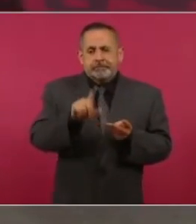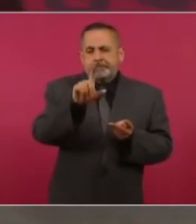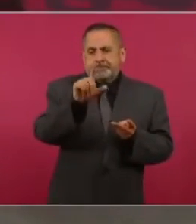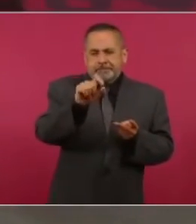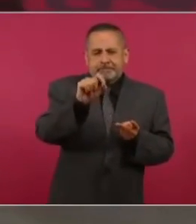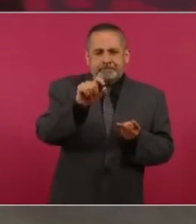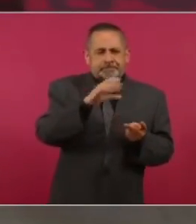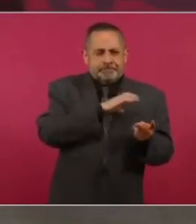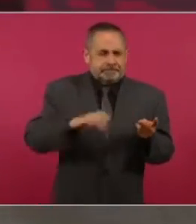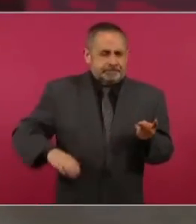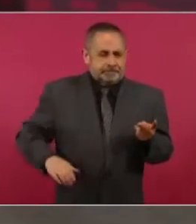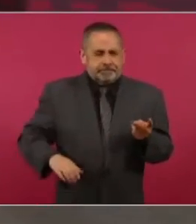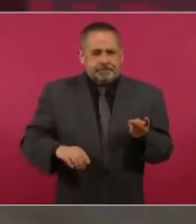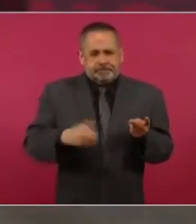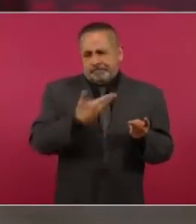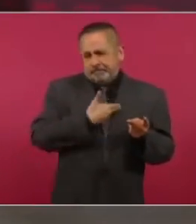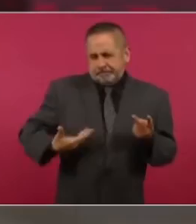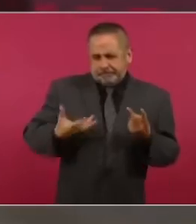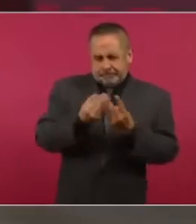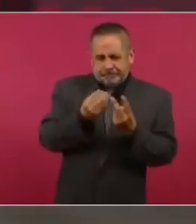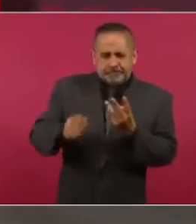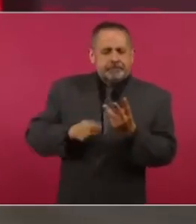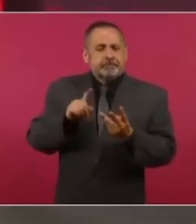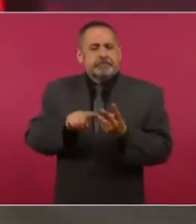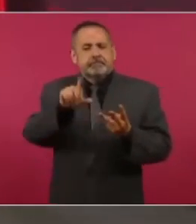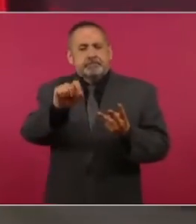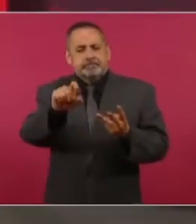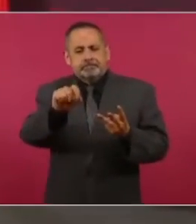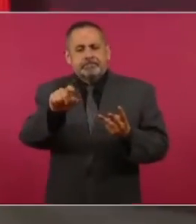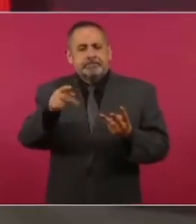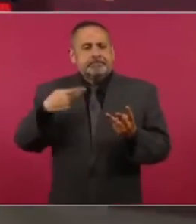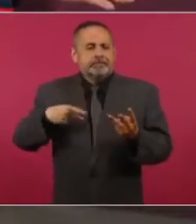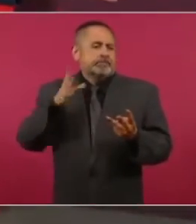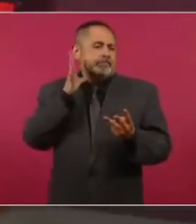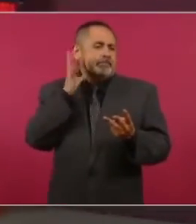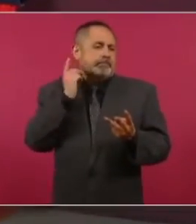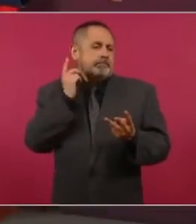Ejecutivo y 20 candidatos del Poder Legislativo, 60.